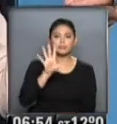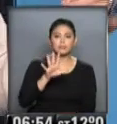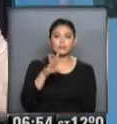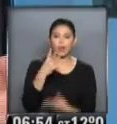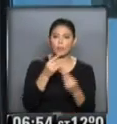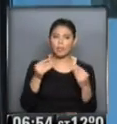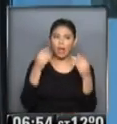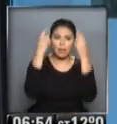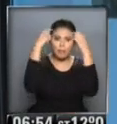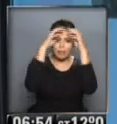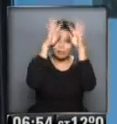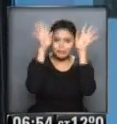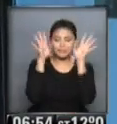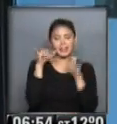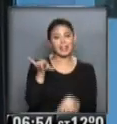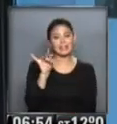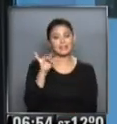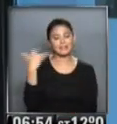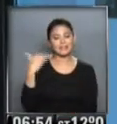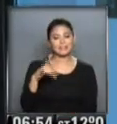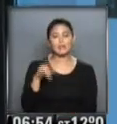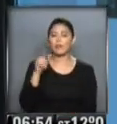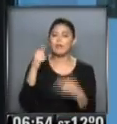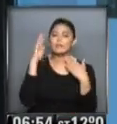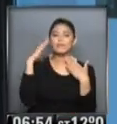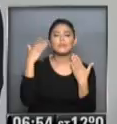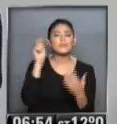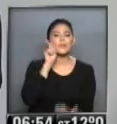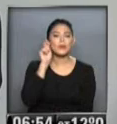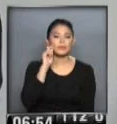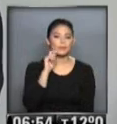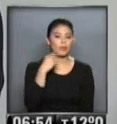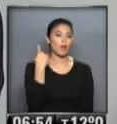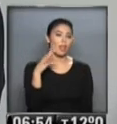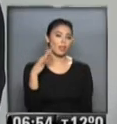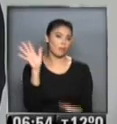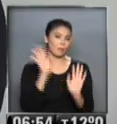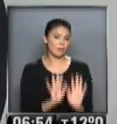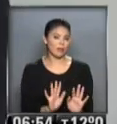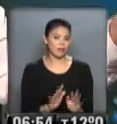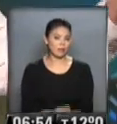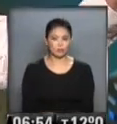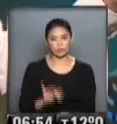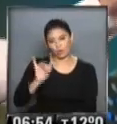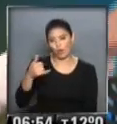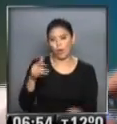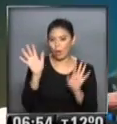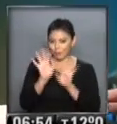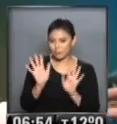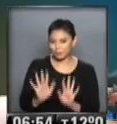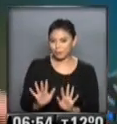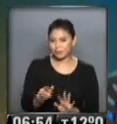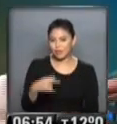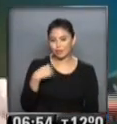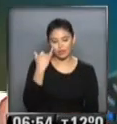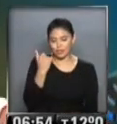así. Sí, está complicado, es cierto, pero besazos pero y gracias. Pero que se preparen para la travesía igual, Nadia, ¿no? Yo que, sí, yo que